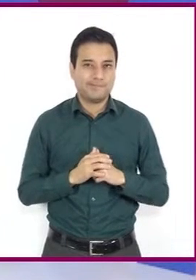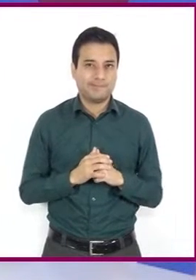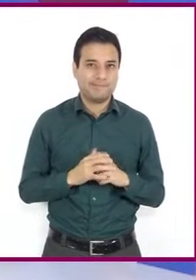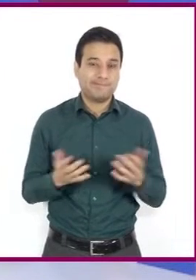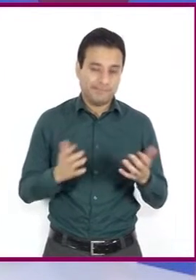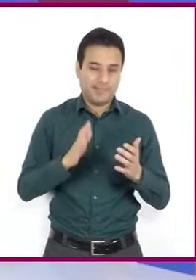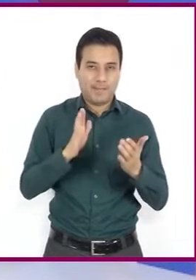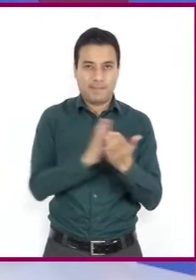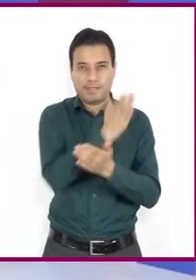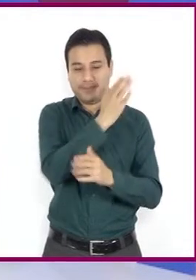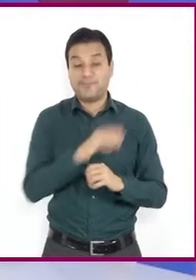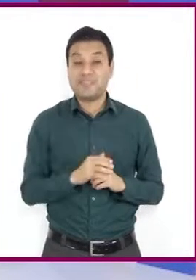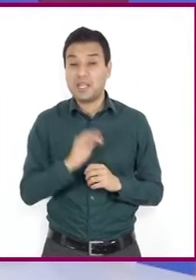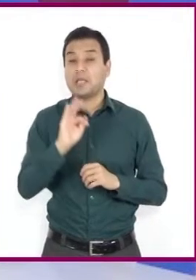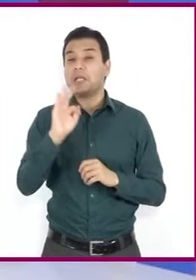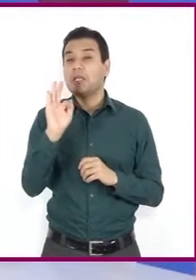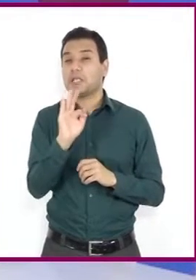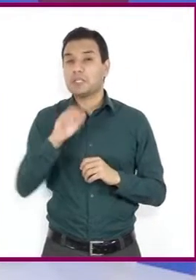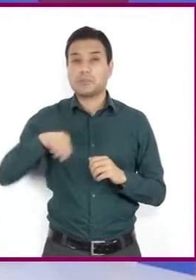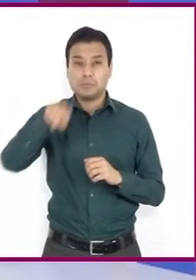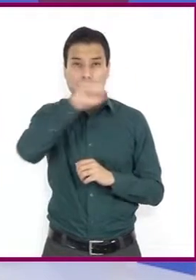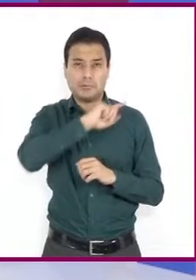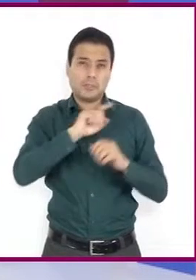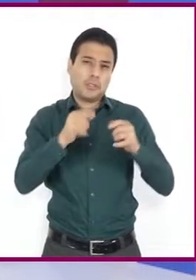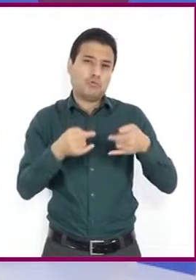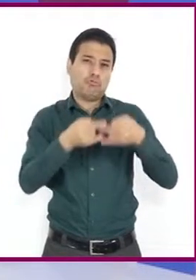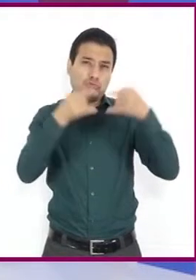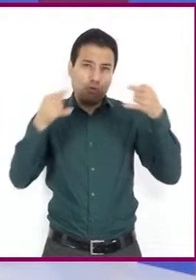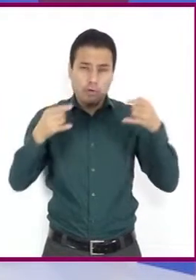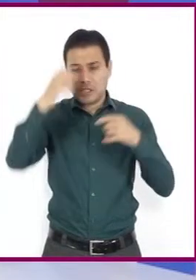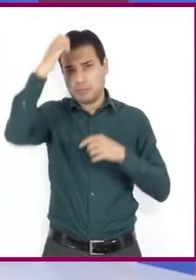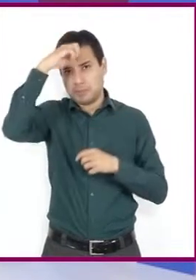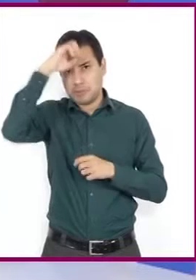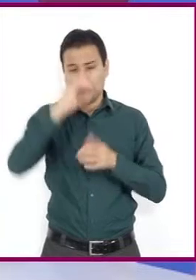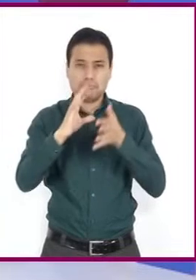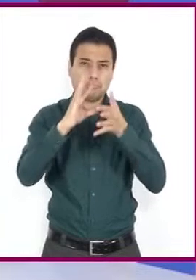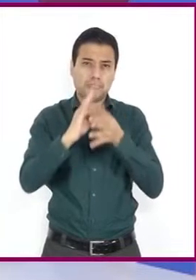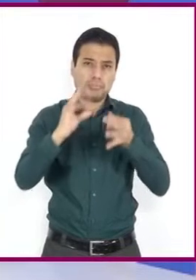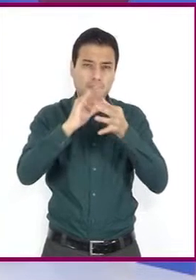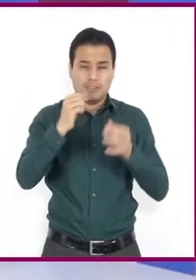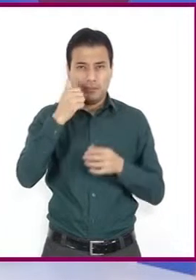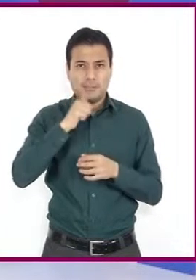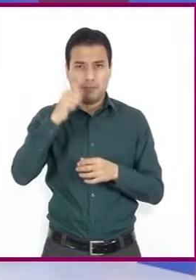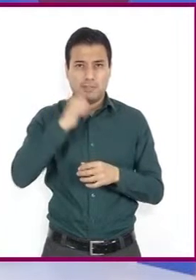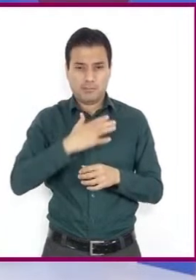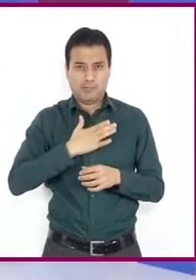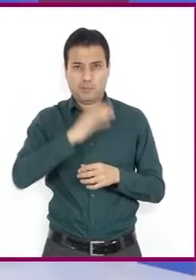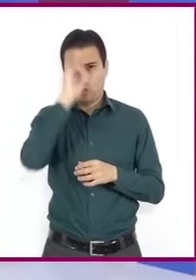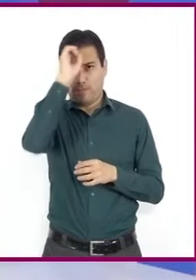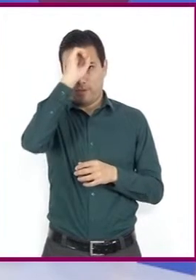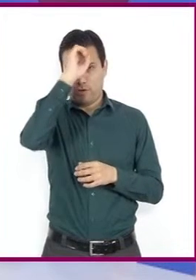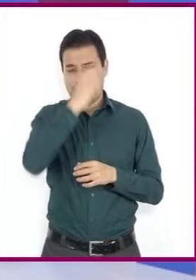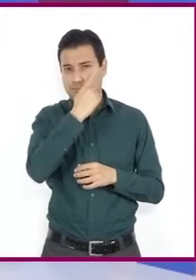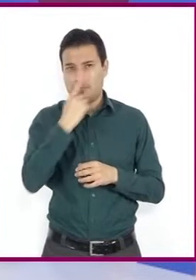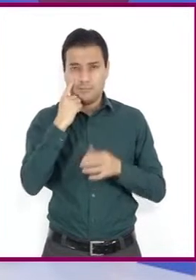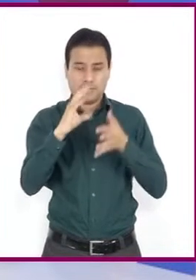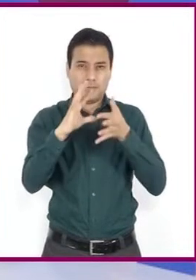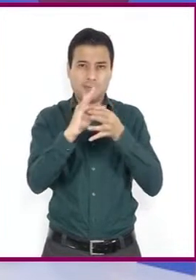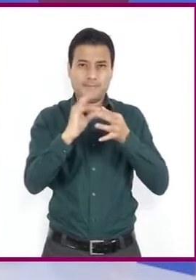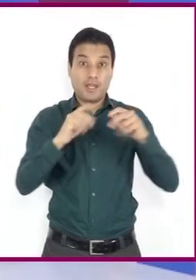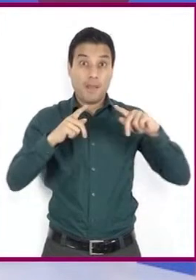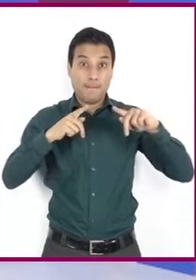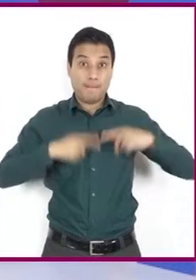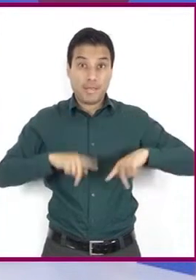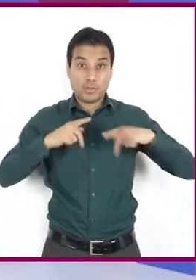otro lado, es probable que al contar una anécdota la narren desde su punto de vista, pero que alguien que presenció tal